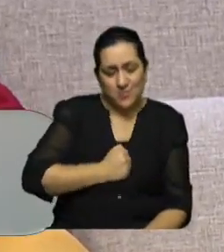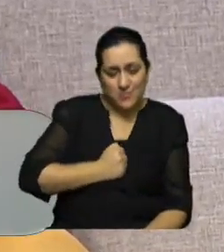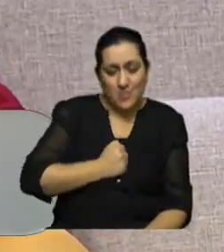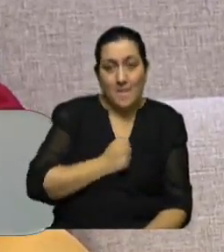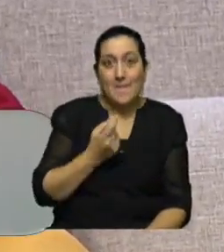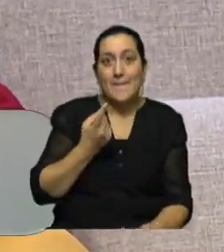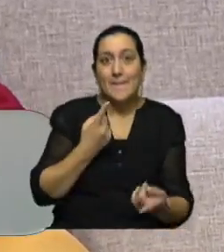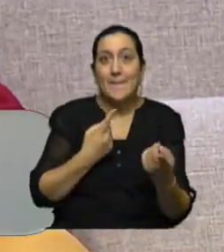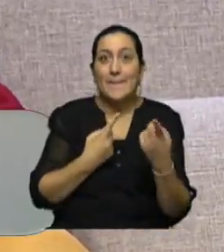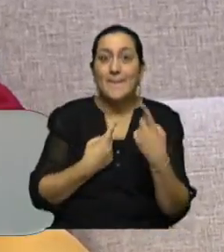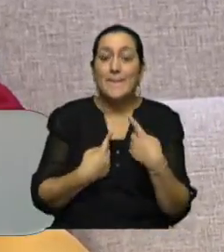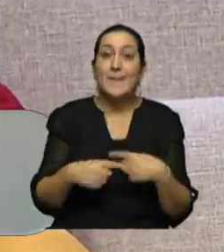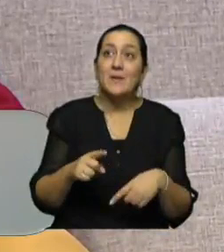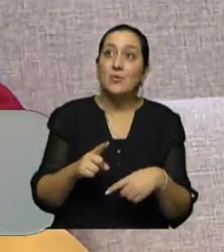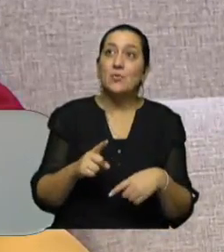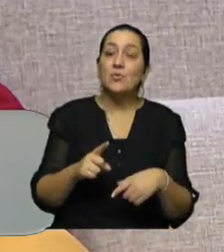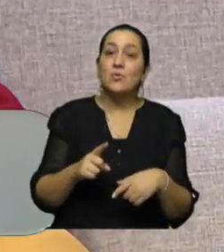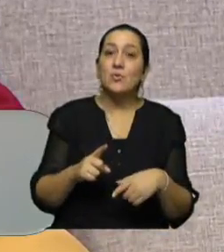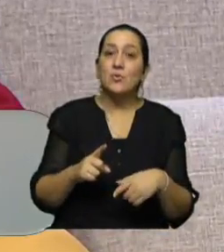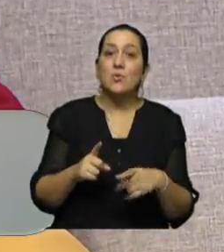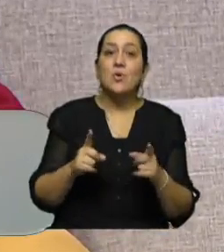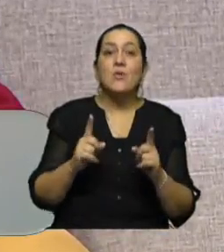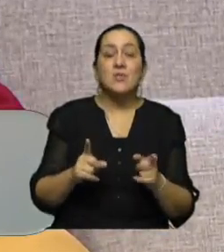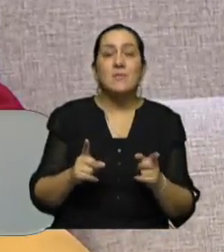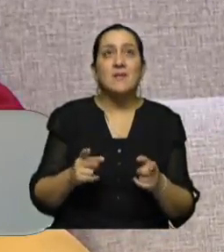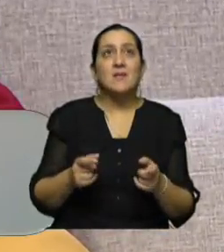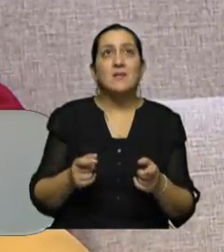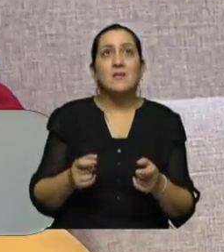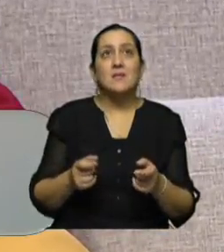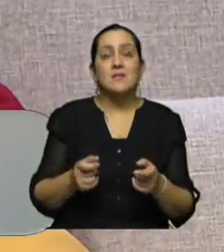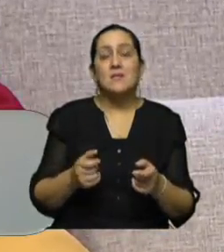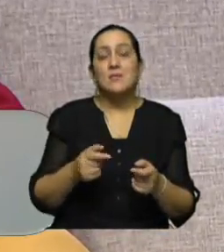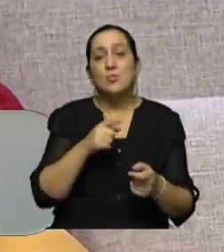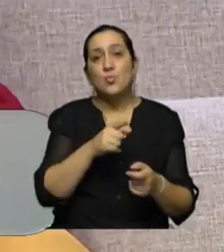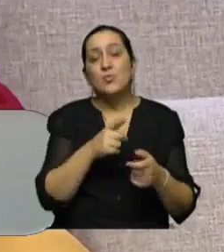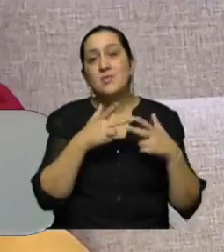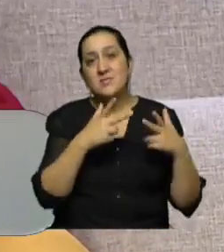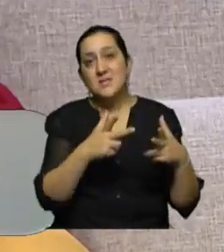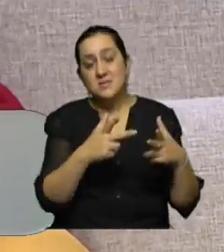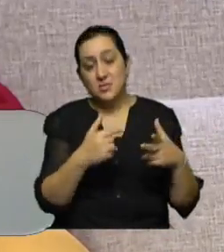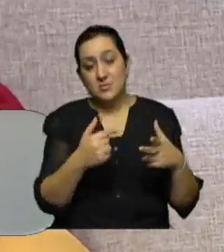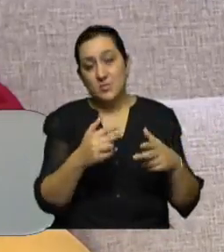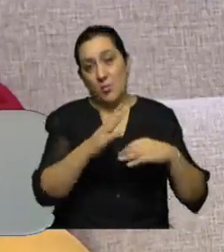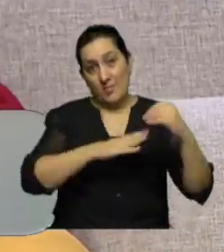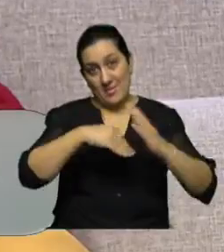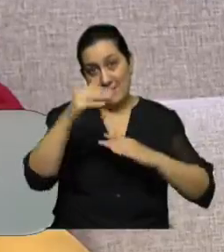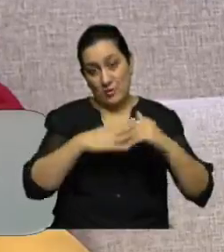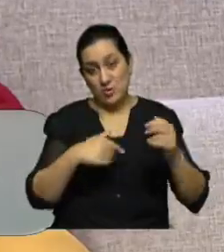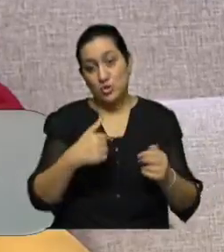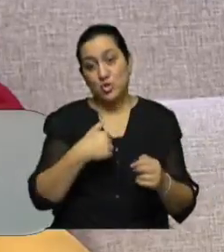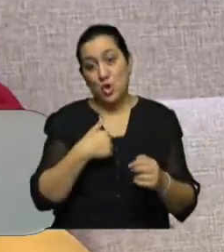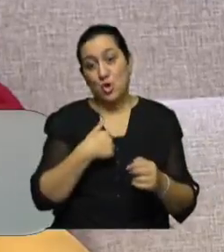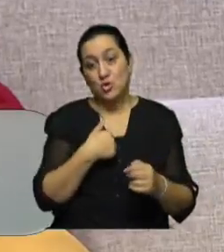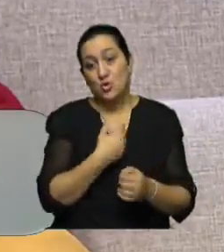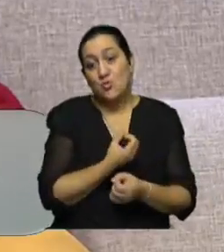lugar también como de mucha luz. Vos decís, soy una flor que si me mirás de cerca tengo un pétalo que